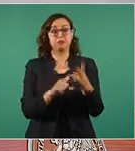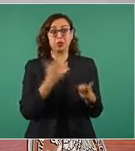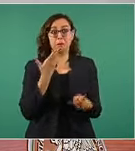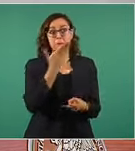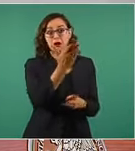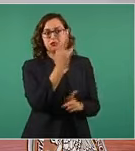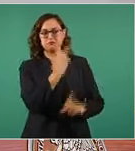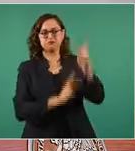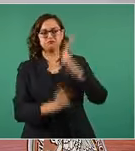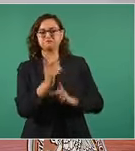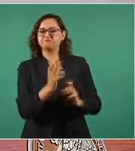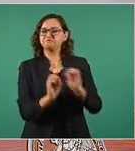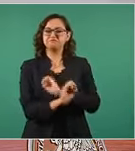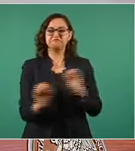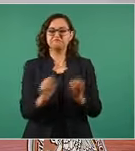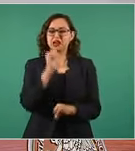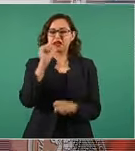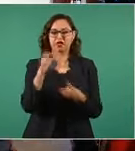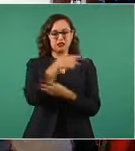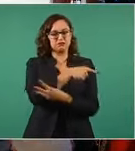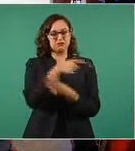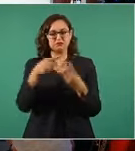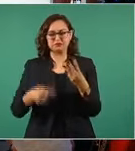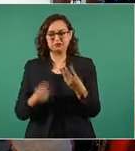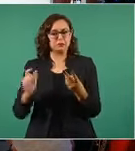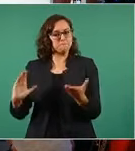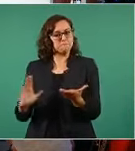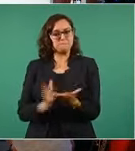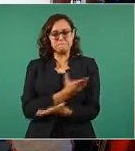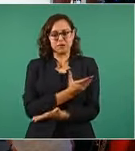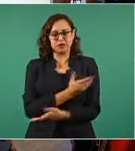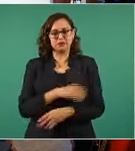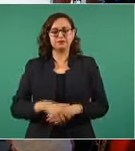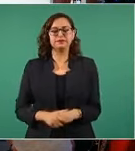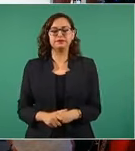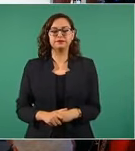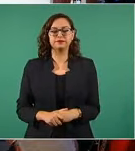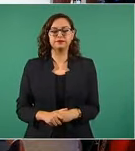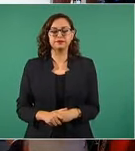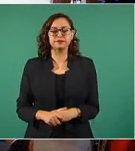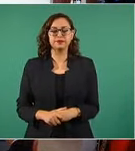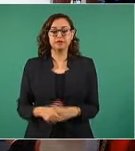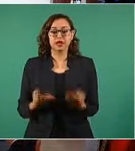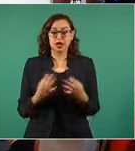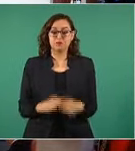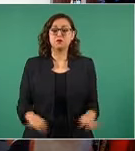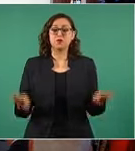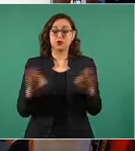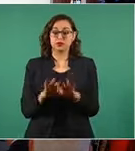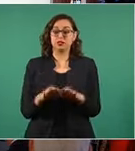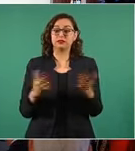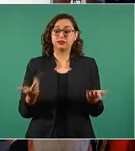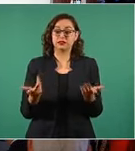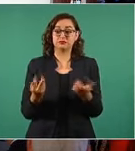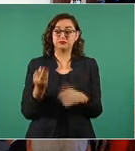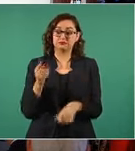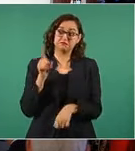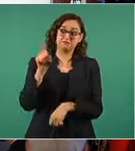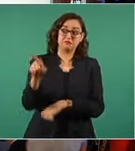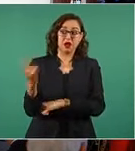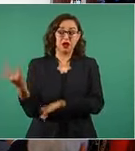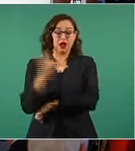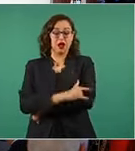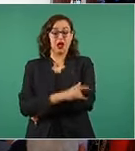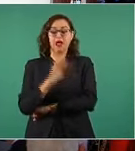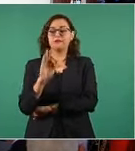presupuesto público. Destacan la construcción del aeropuerto Felipe Ángeles y